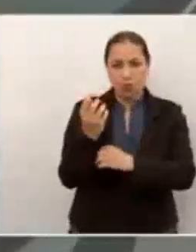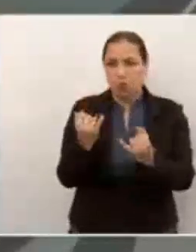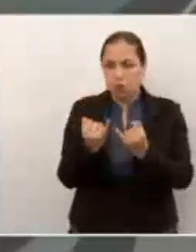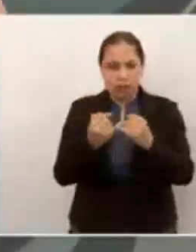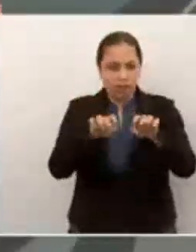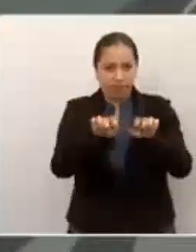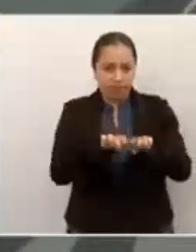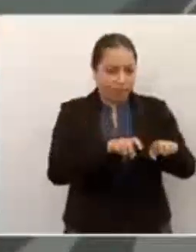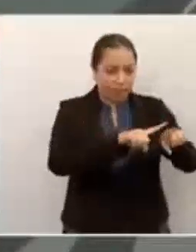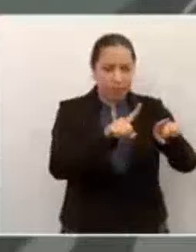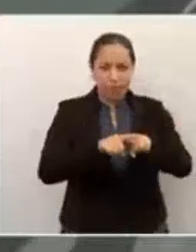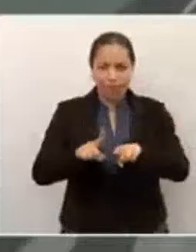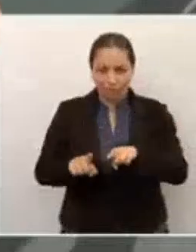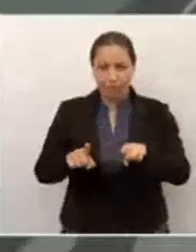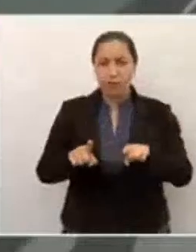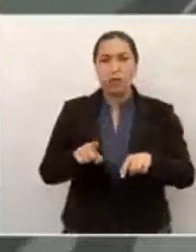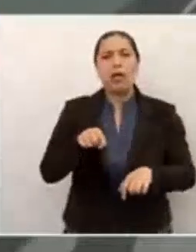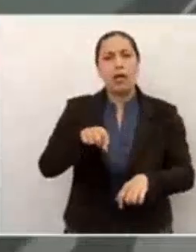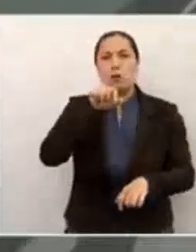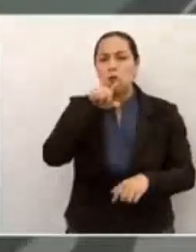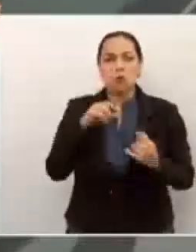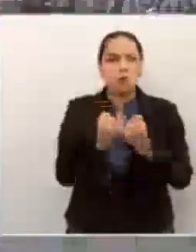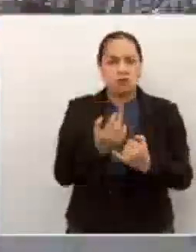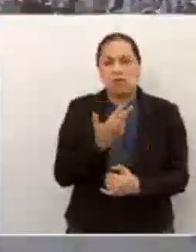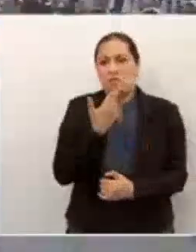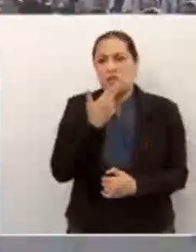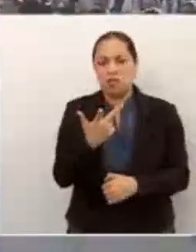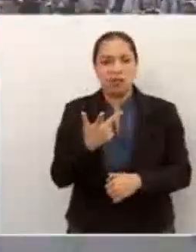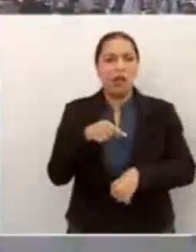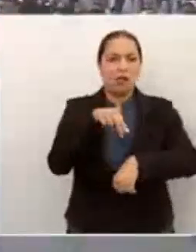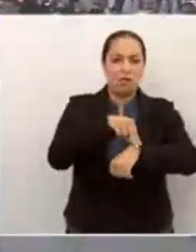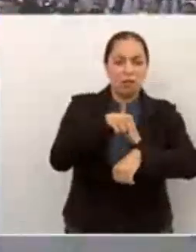mejores médicas, médicos, enfermeras y enfermeros,